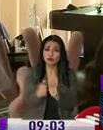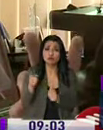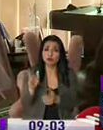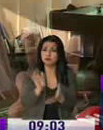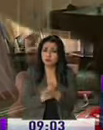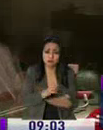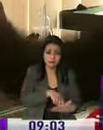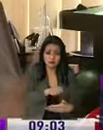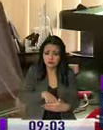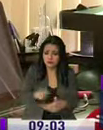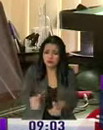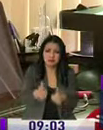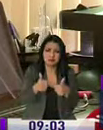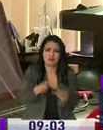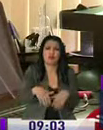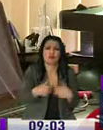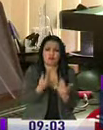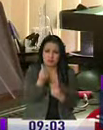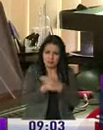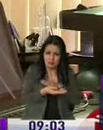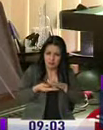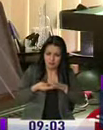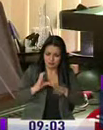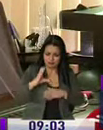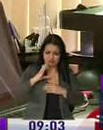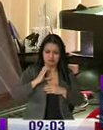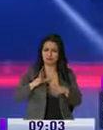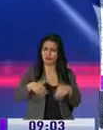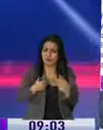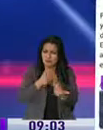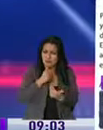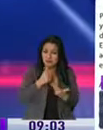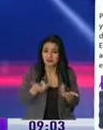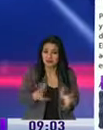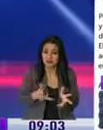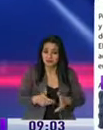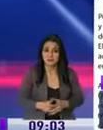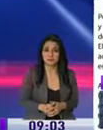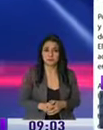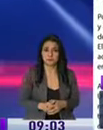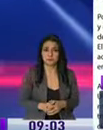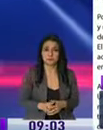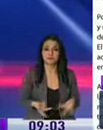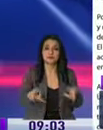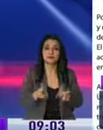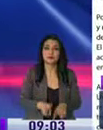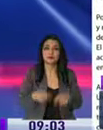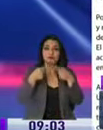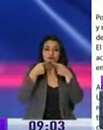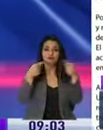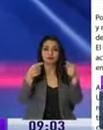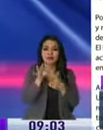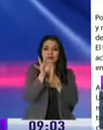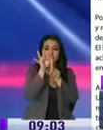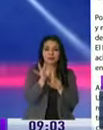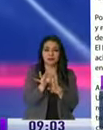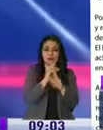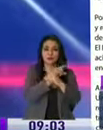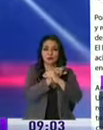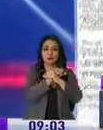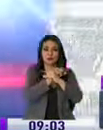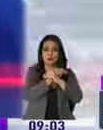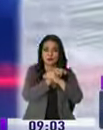su cónyuge. Entonces, ¿dónde puede existir un enriquecimiento ilícito privado? Por otra parte, a través de un comunicado publicado en las